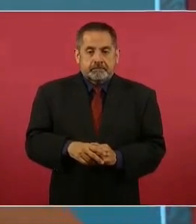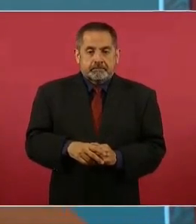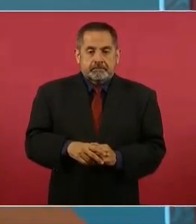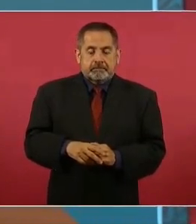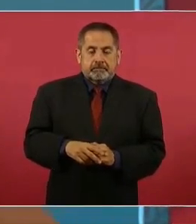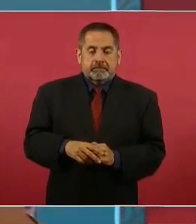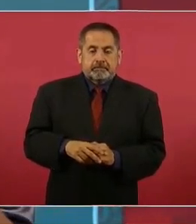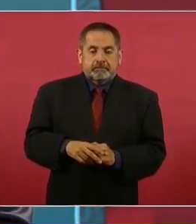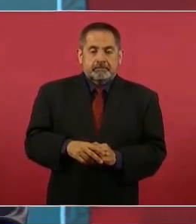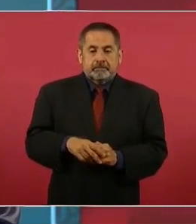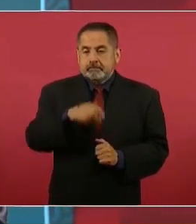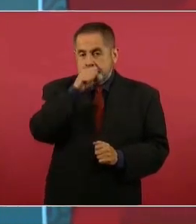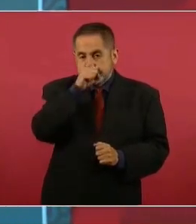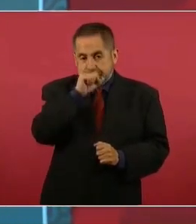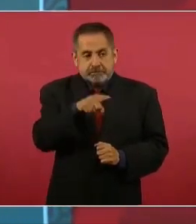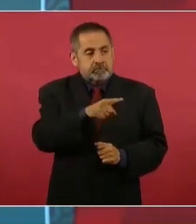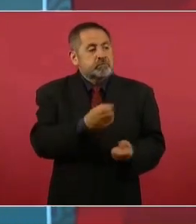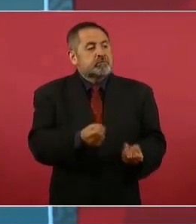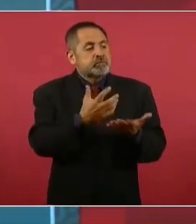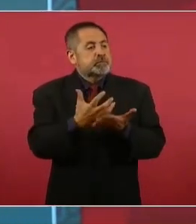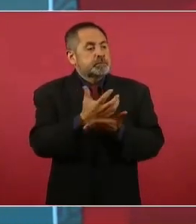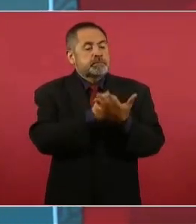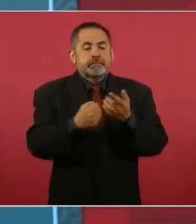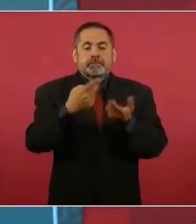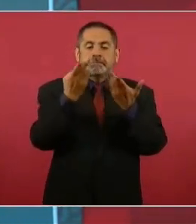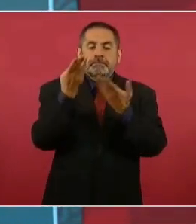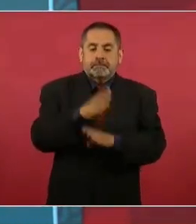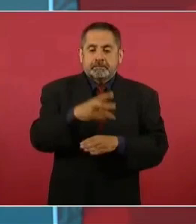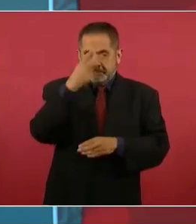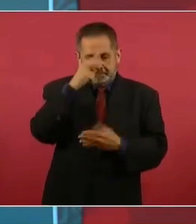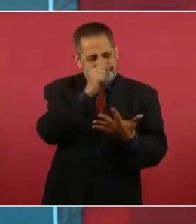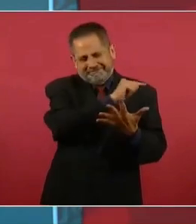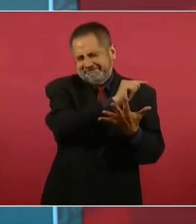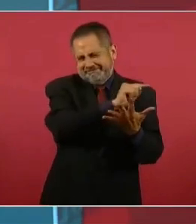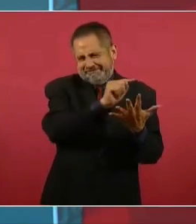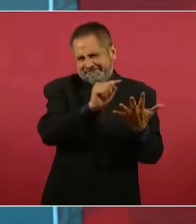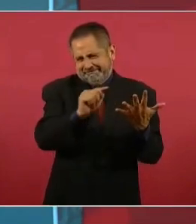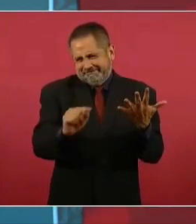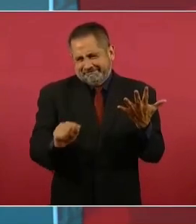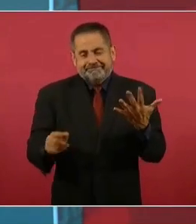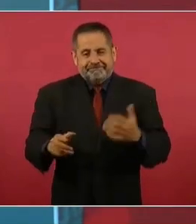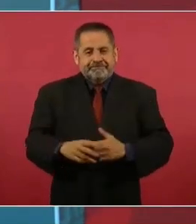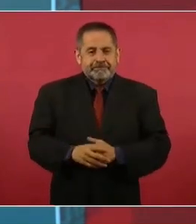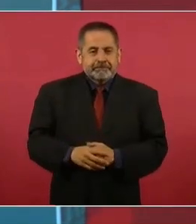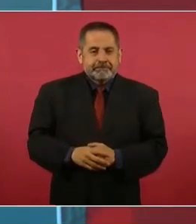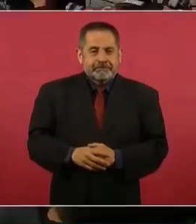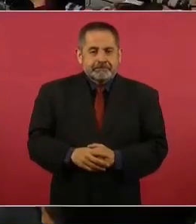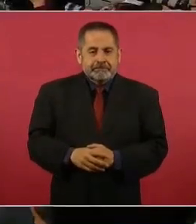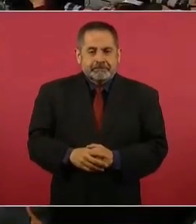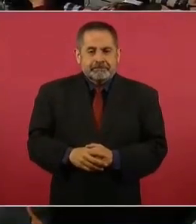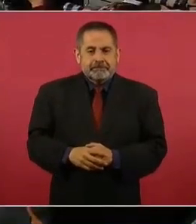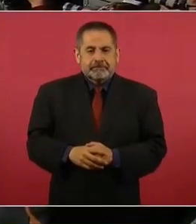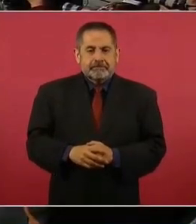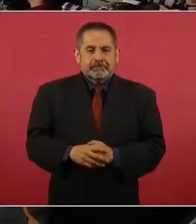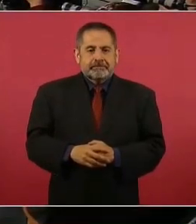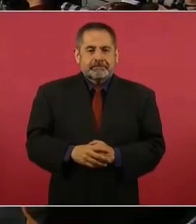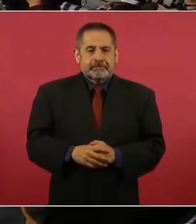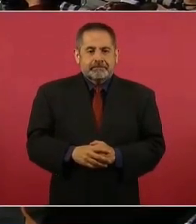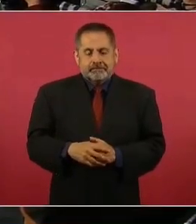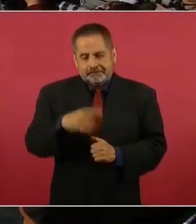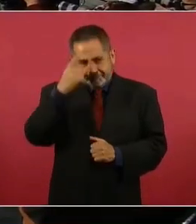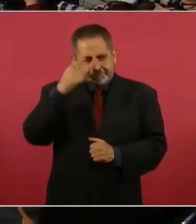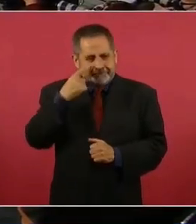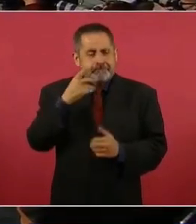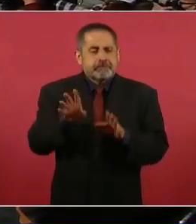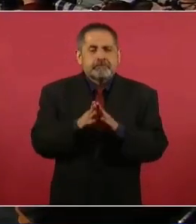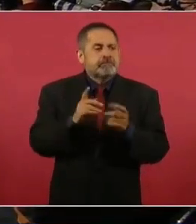del Banco de México, para ver